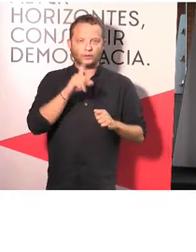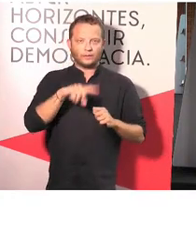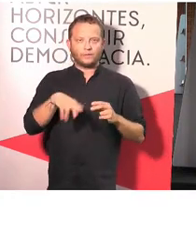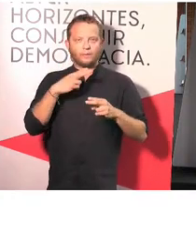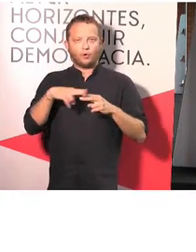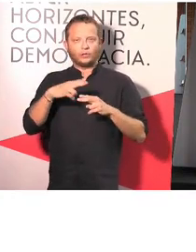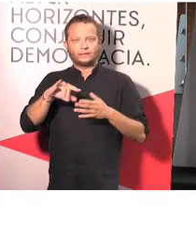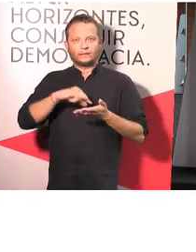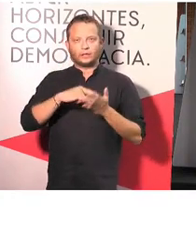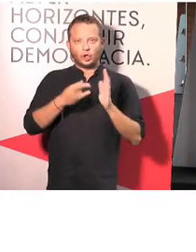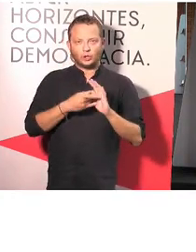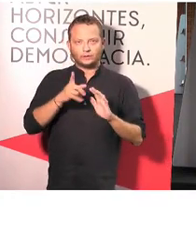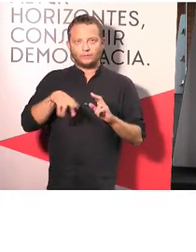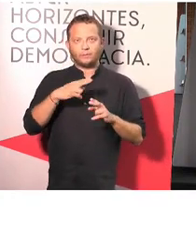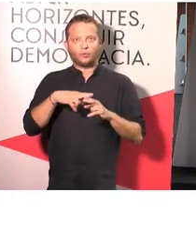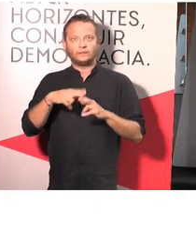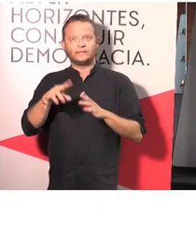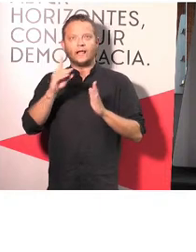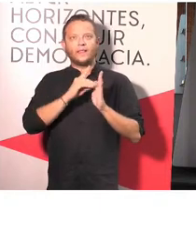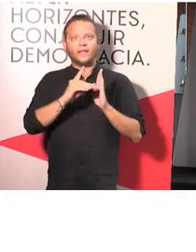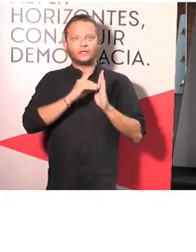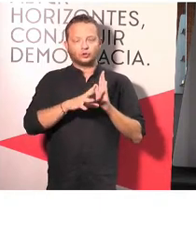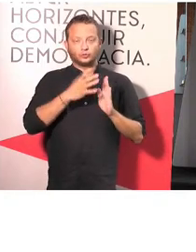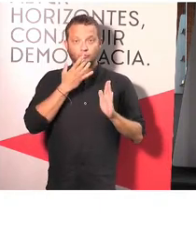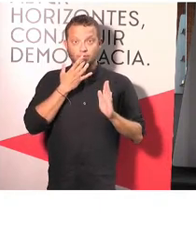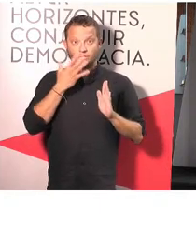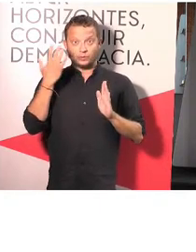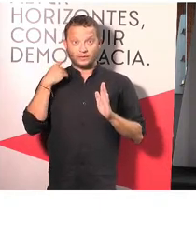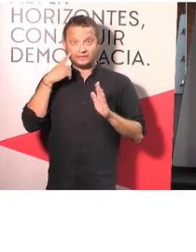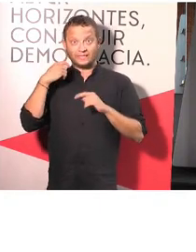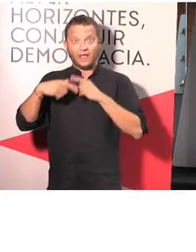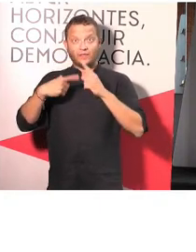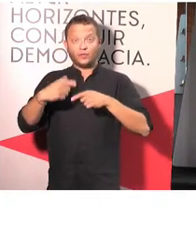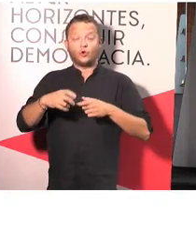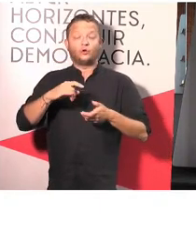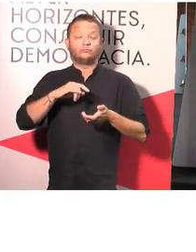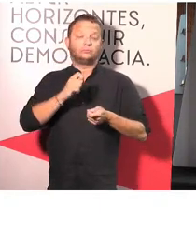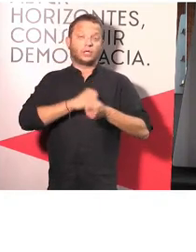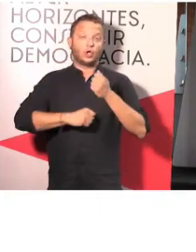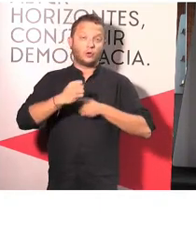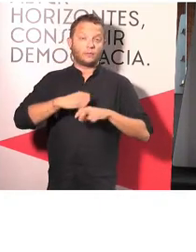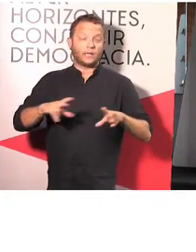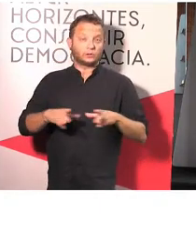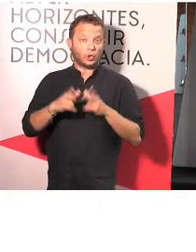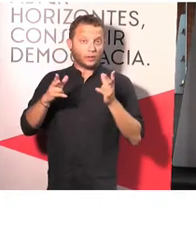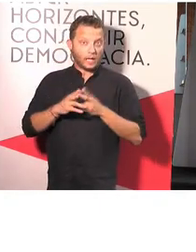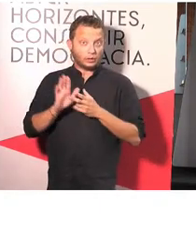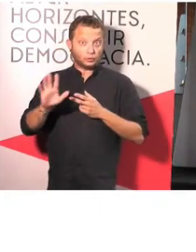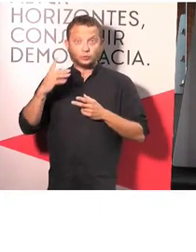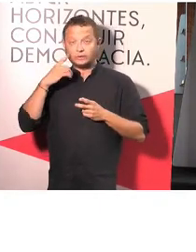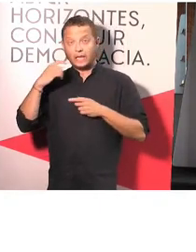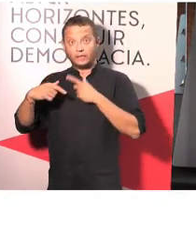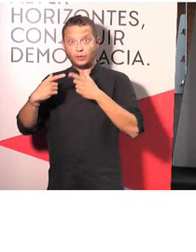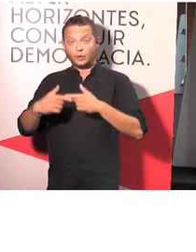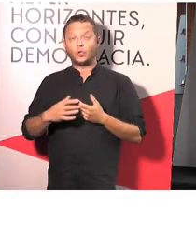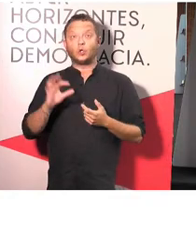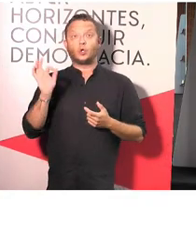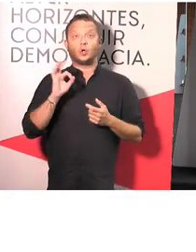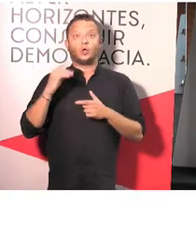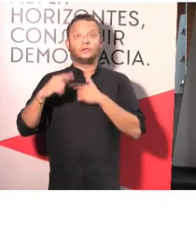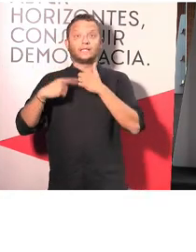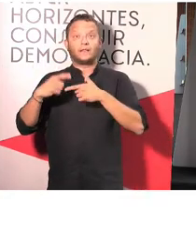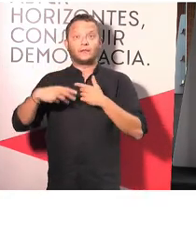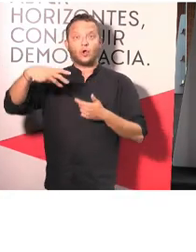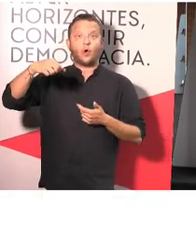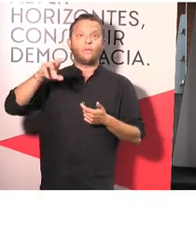política tecnológica y política de datos, ¿no? En la tradición de la economía social, en la tradición también